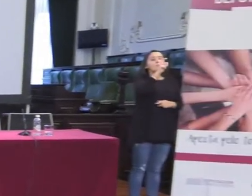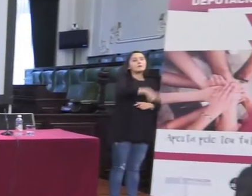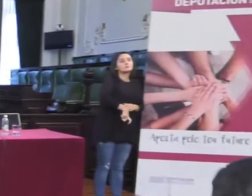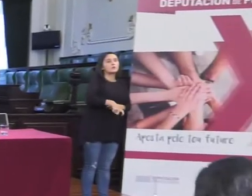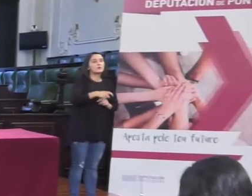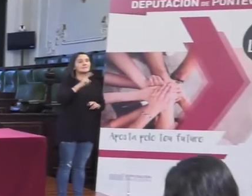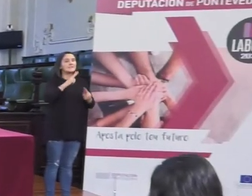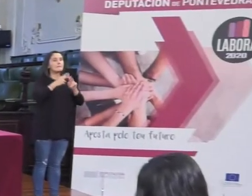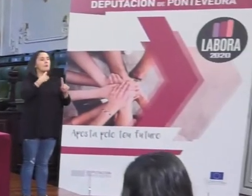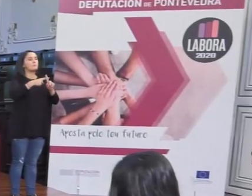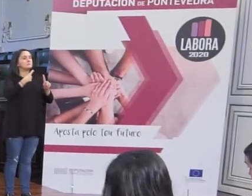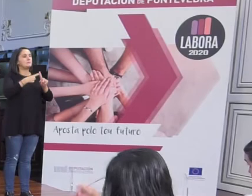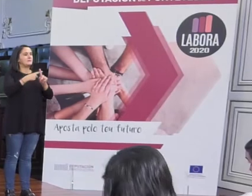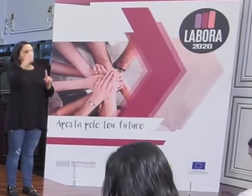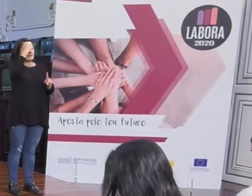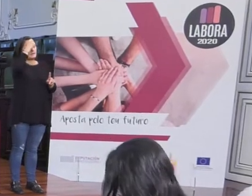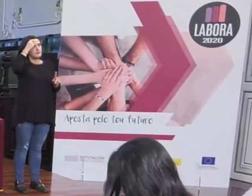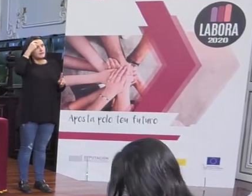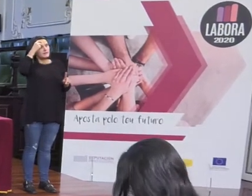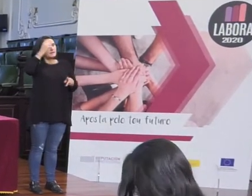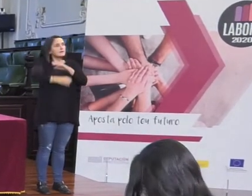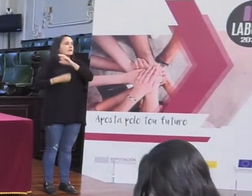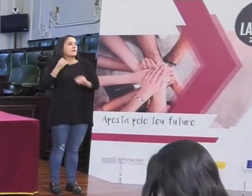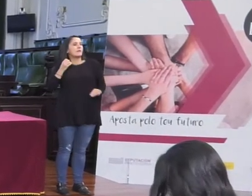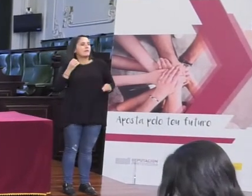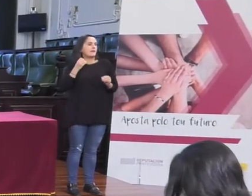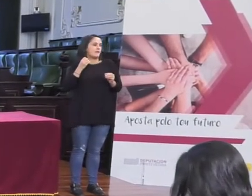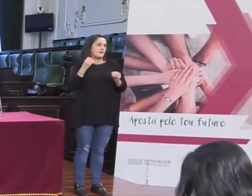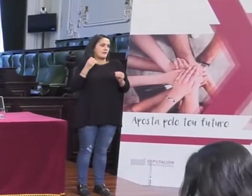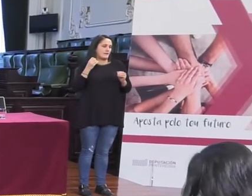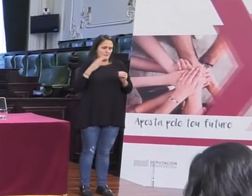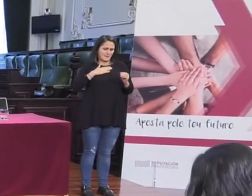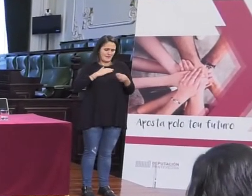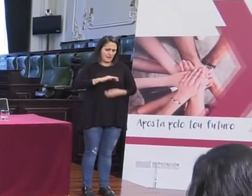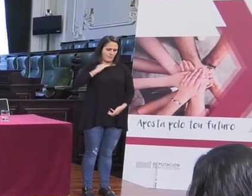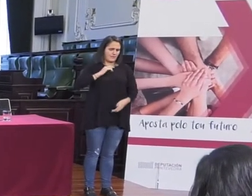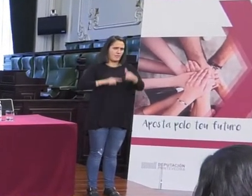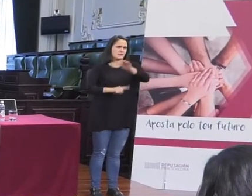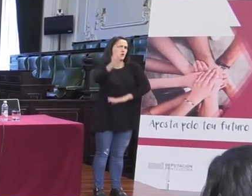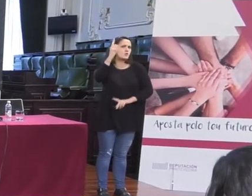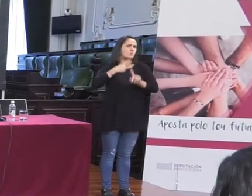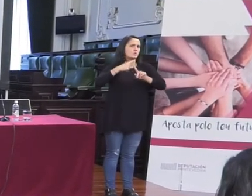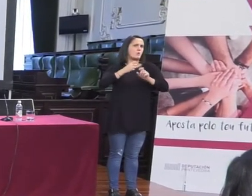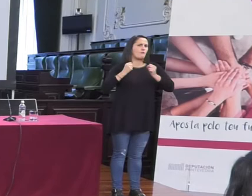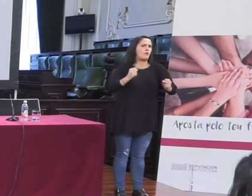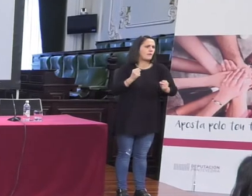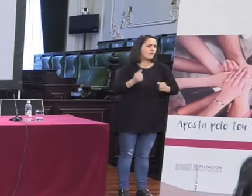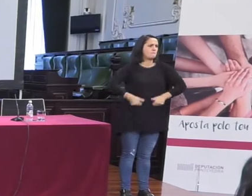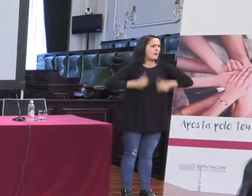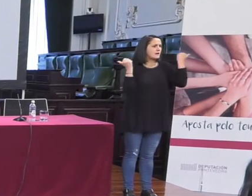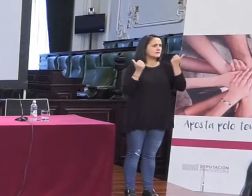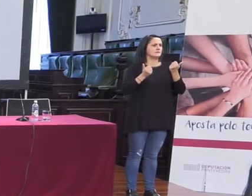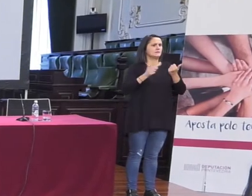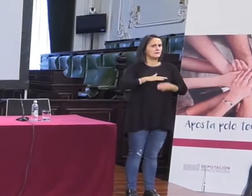es optimista, lo que hace es que potencia su desarrollo, potencia su fuerza, su percepción